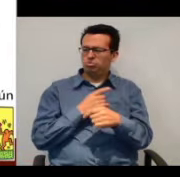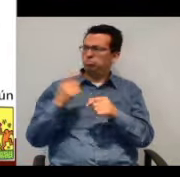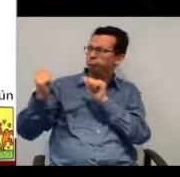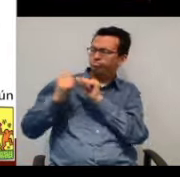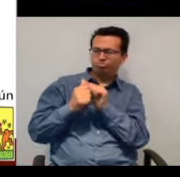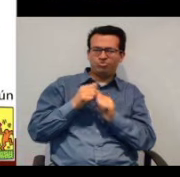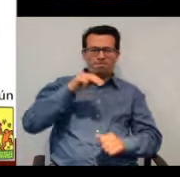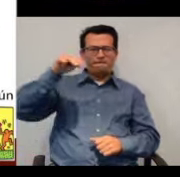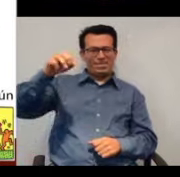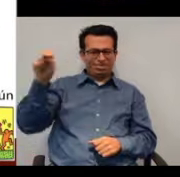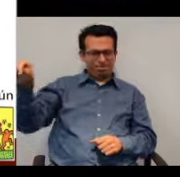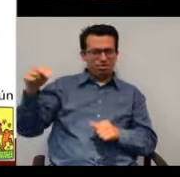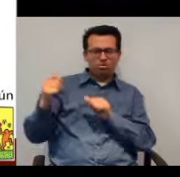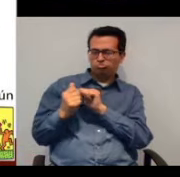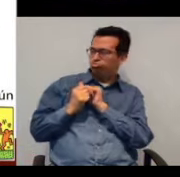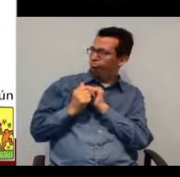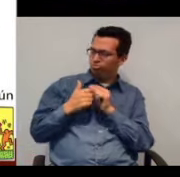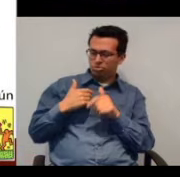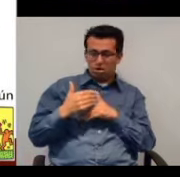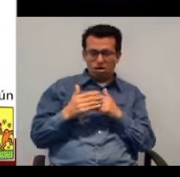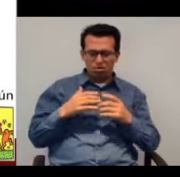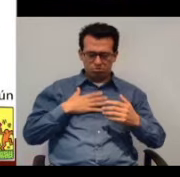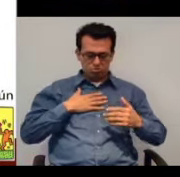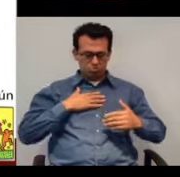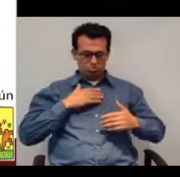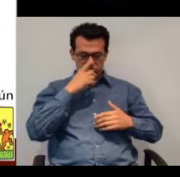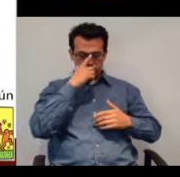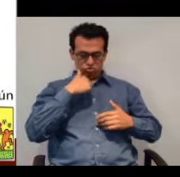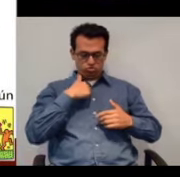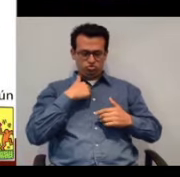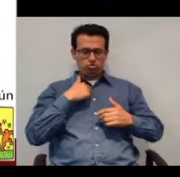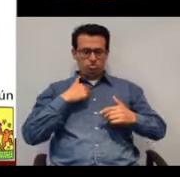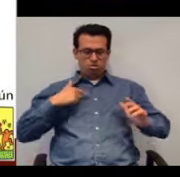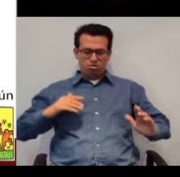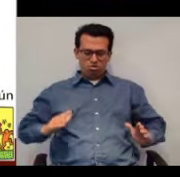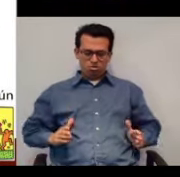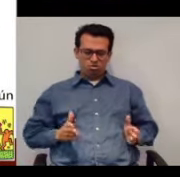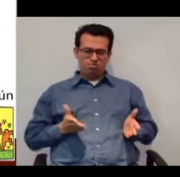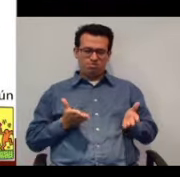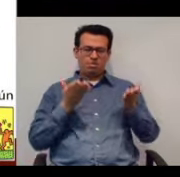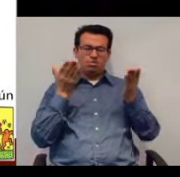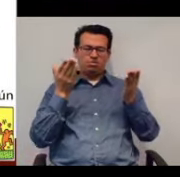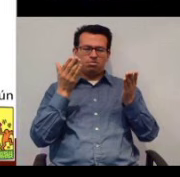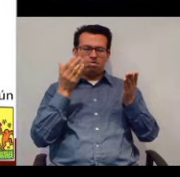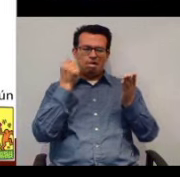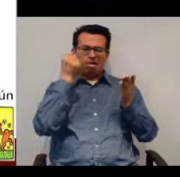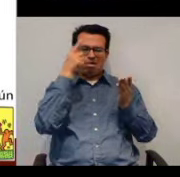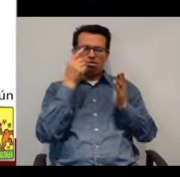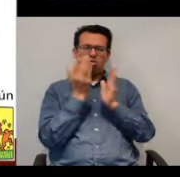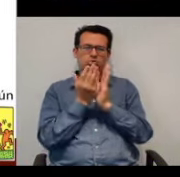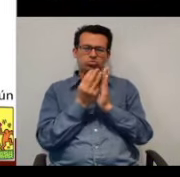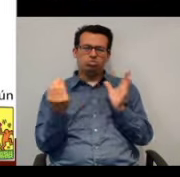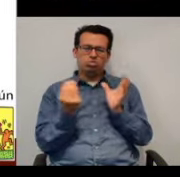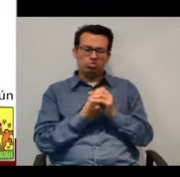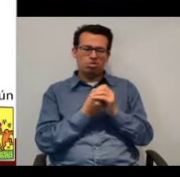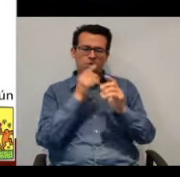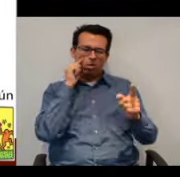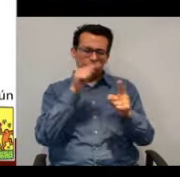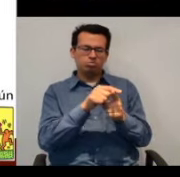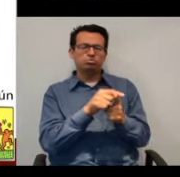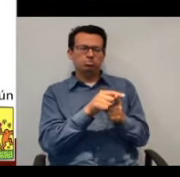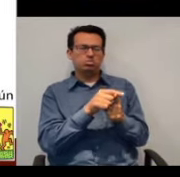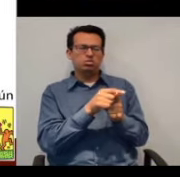Nacional, a mejorar lo relacionado con la educación inclusiva, a mejorar